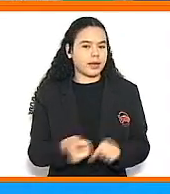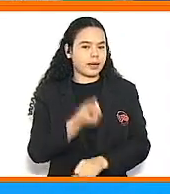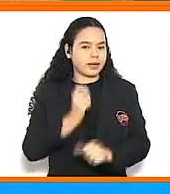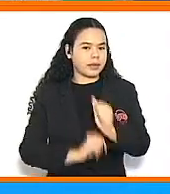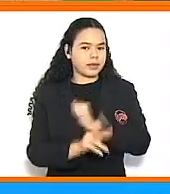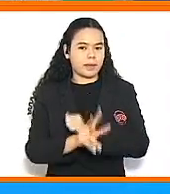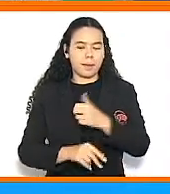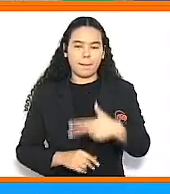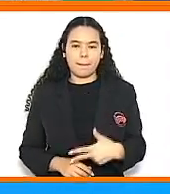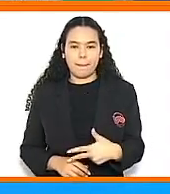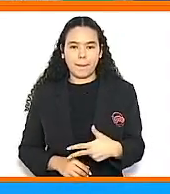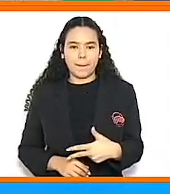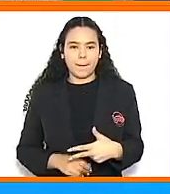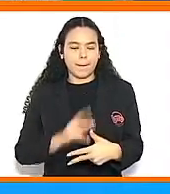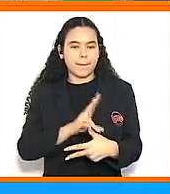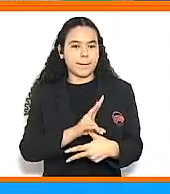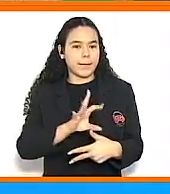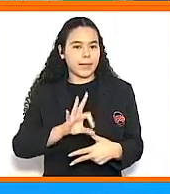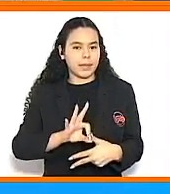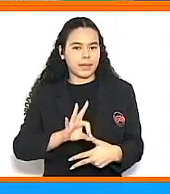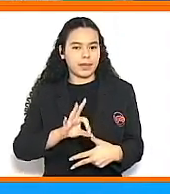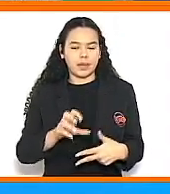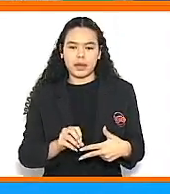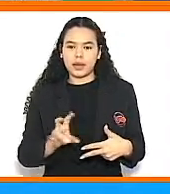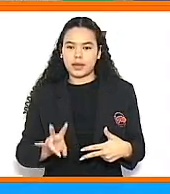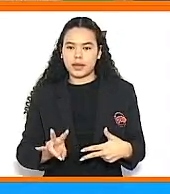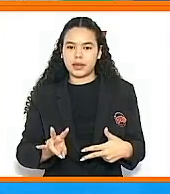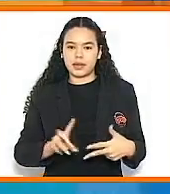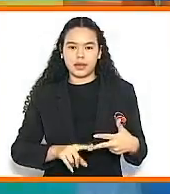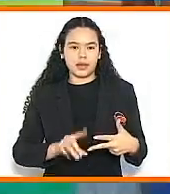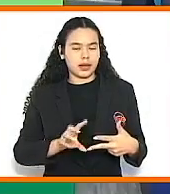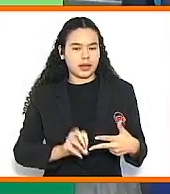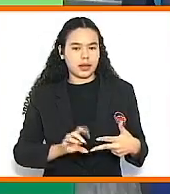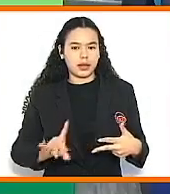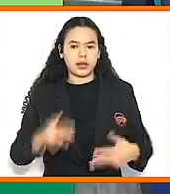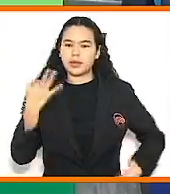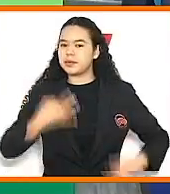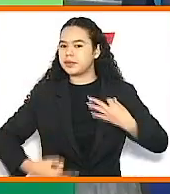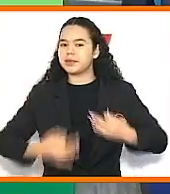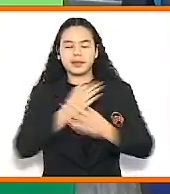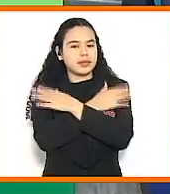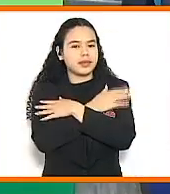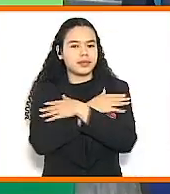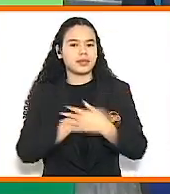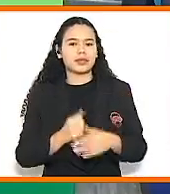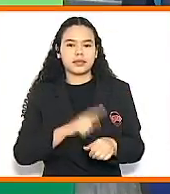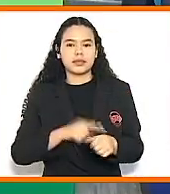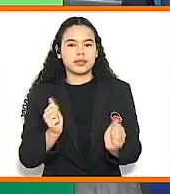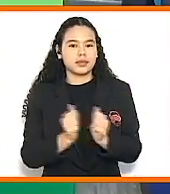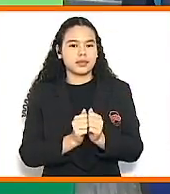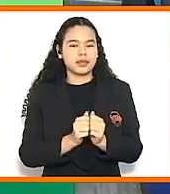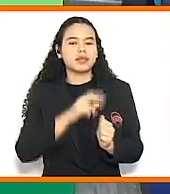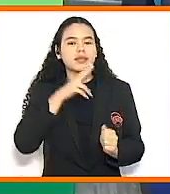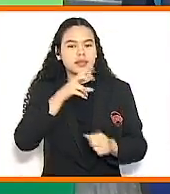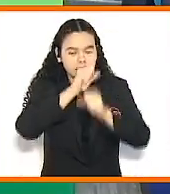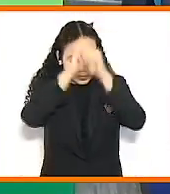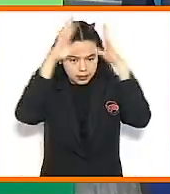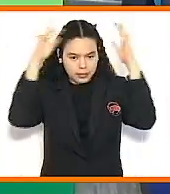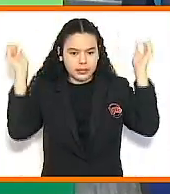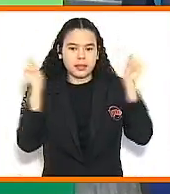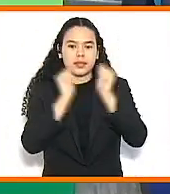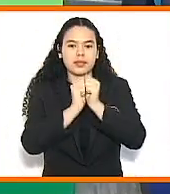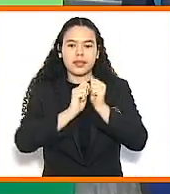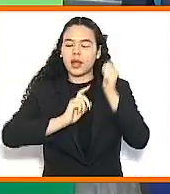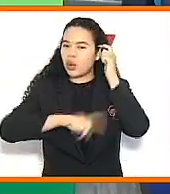son 79, 07 y 08. Muchas felicidades. Acompáñame a hacer de tus sueños una realidad junto